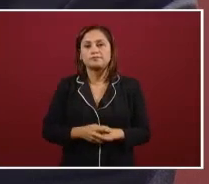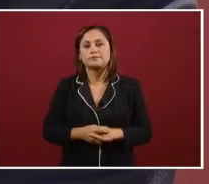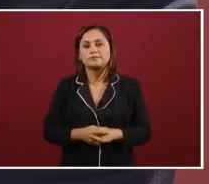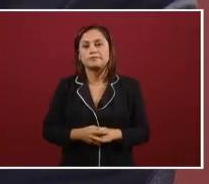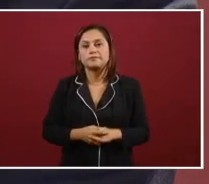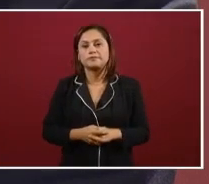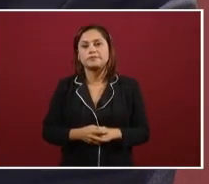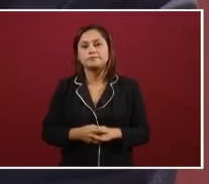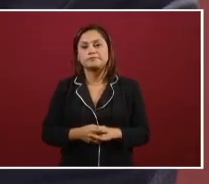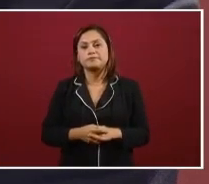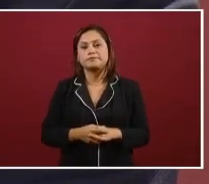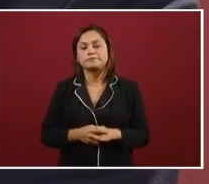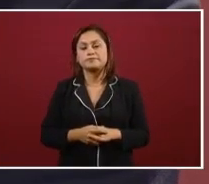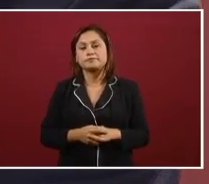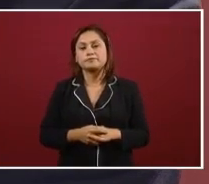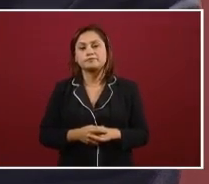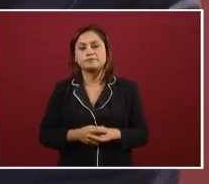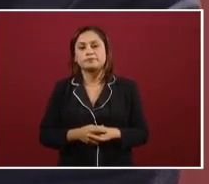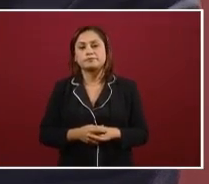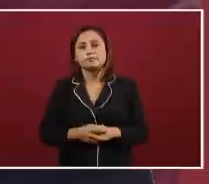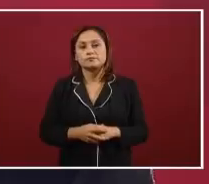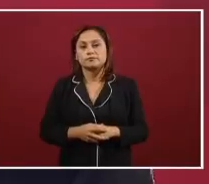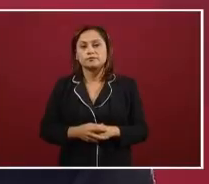nos comprendan más,